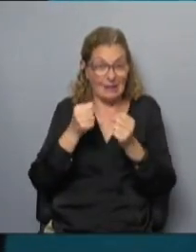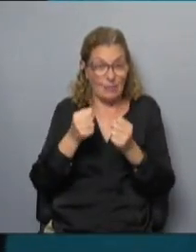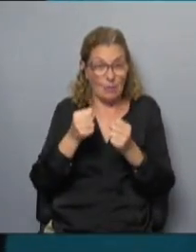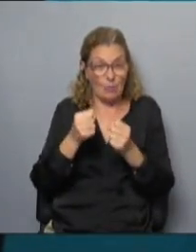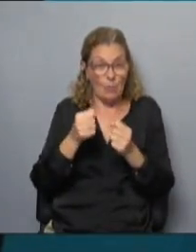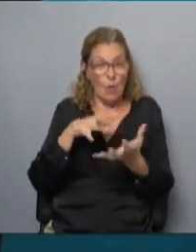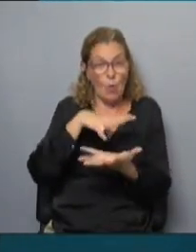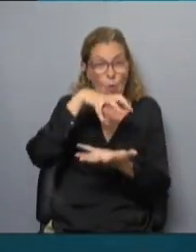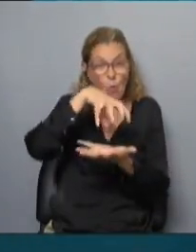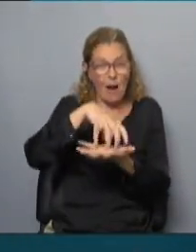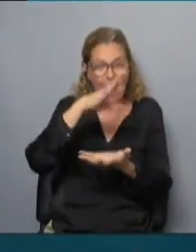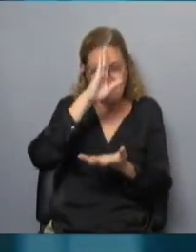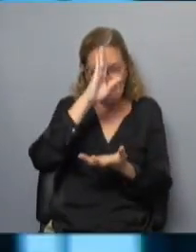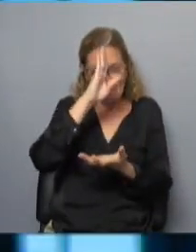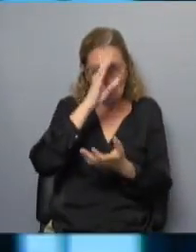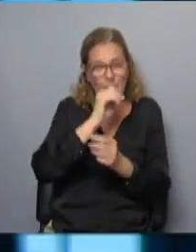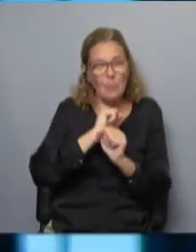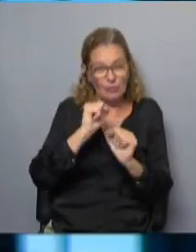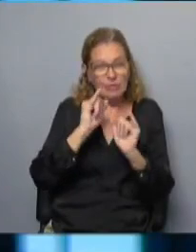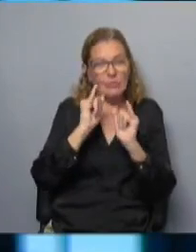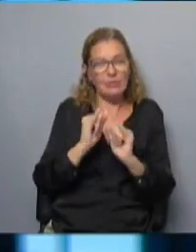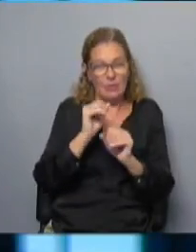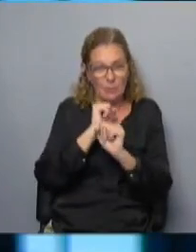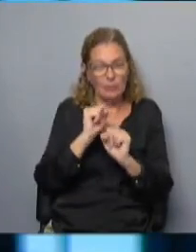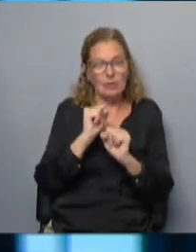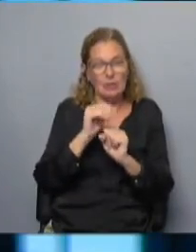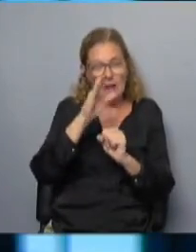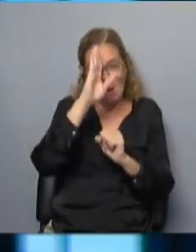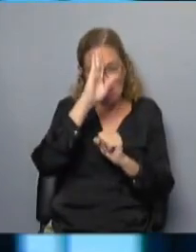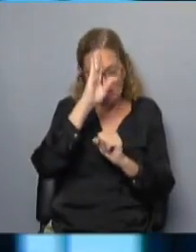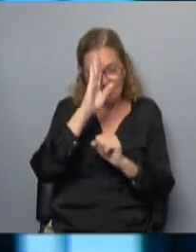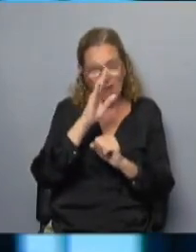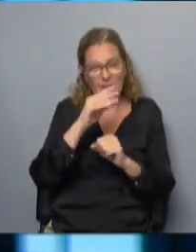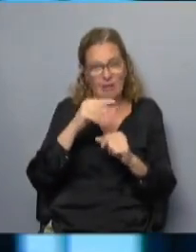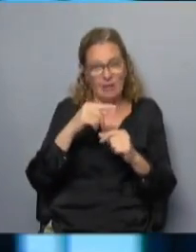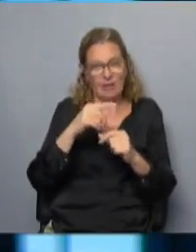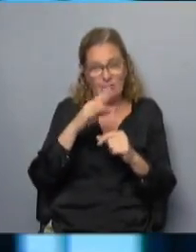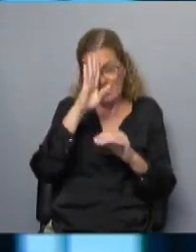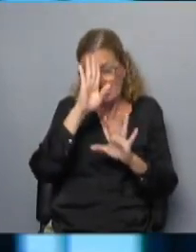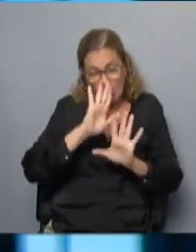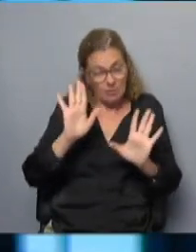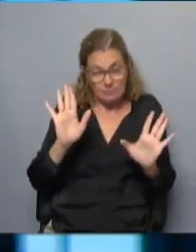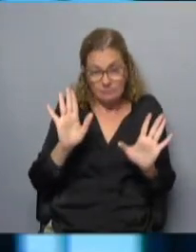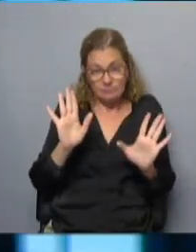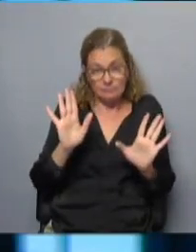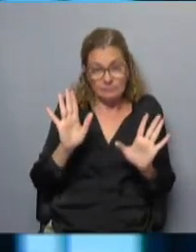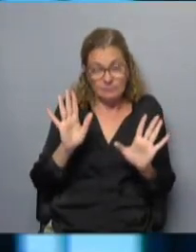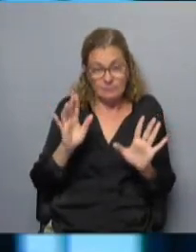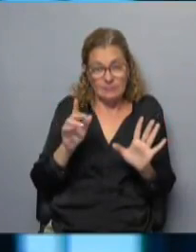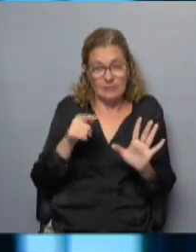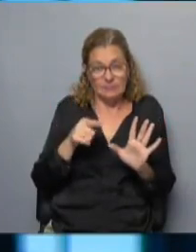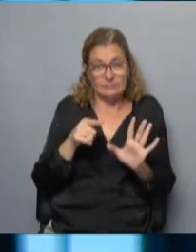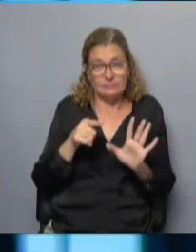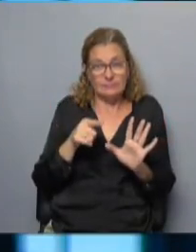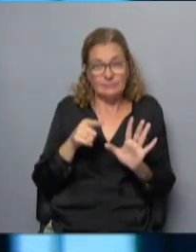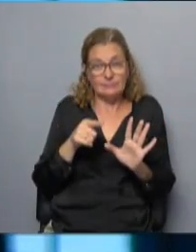de aprendizaje es posible si es posible de aprendizaje de aprendizaje d